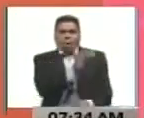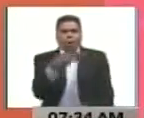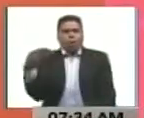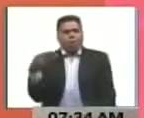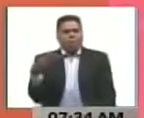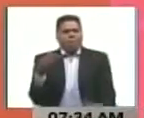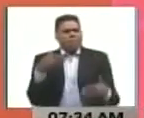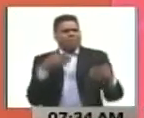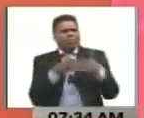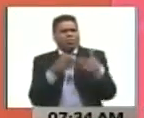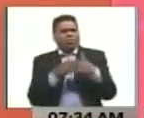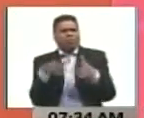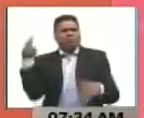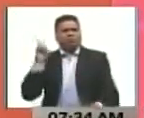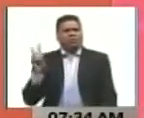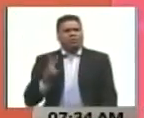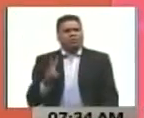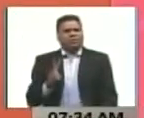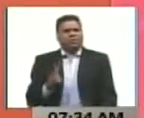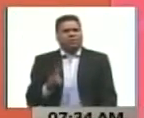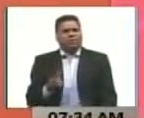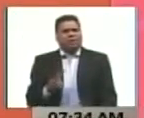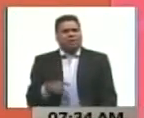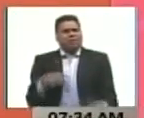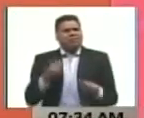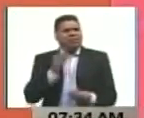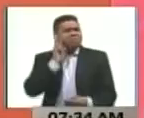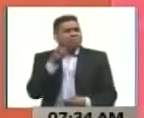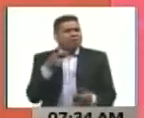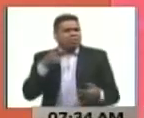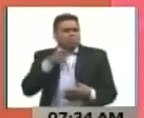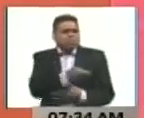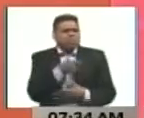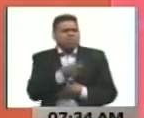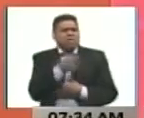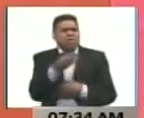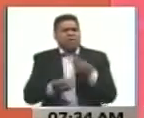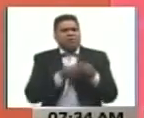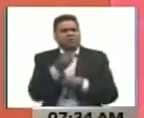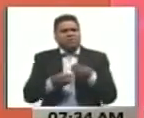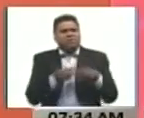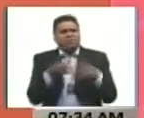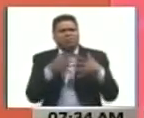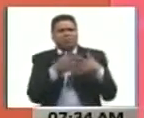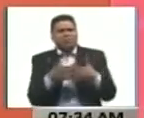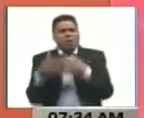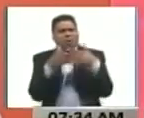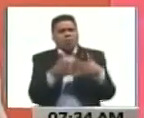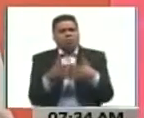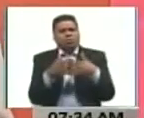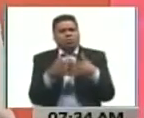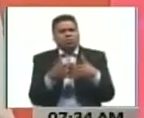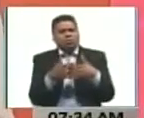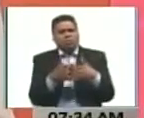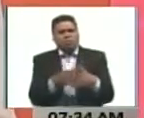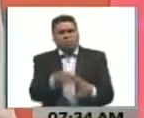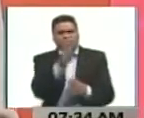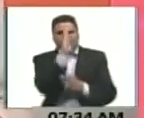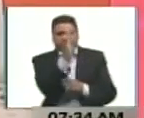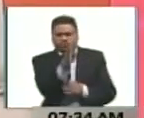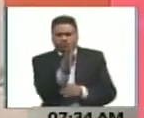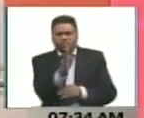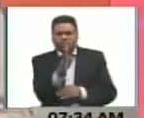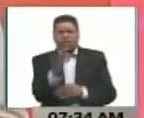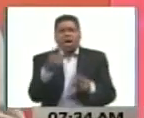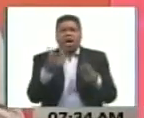abiertas de las que en el pasado se han realizado y son ataques directos desde el gobierno de los Estados Unidos, que ha sido acusado en su momento por el presidente, el comandante supremo Hugo